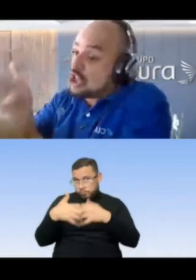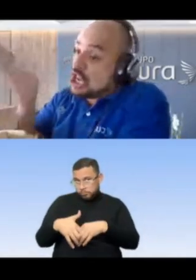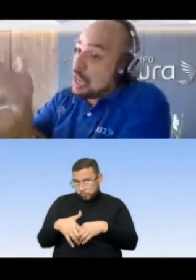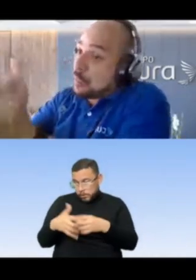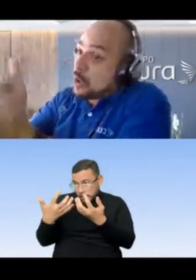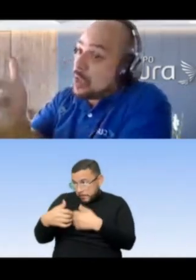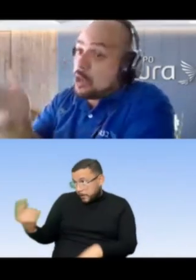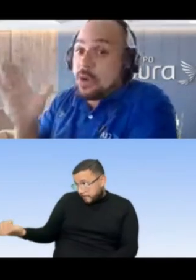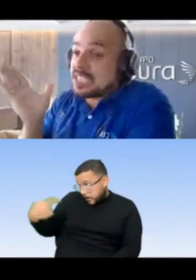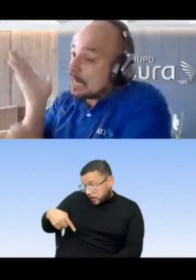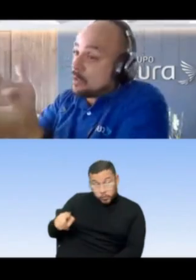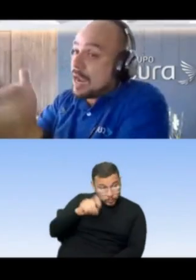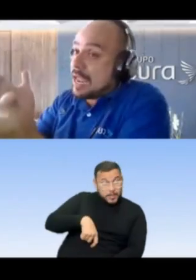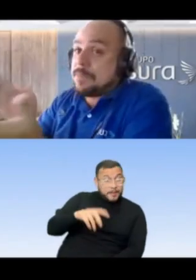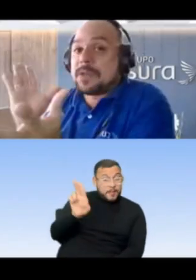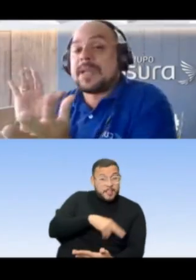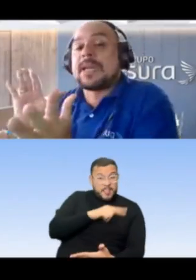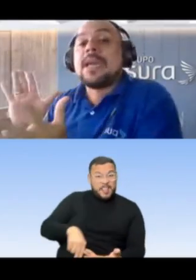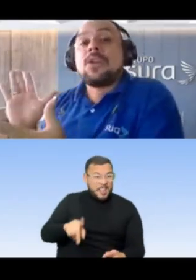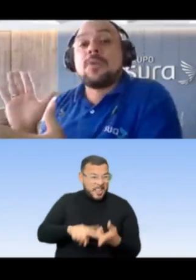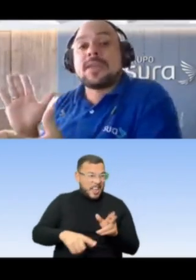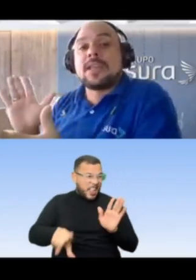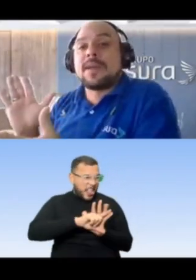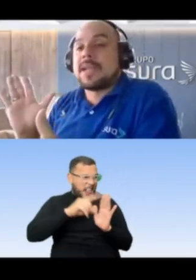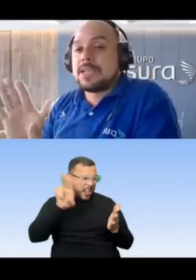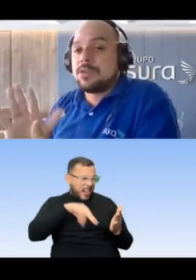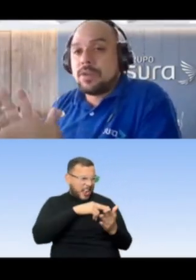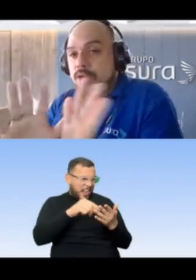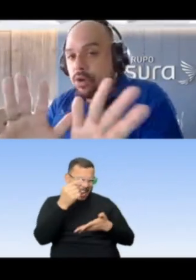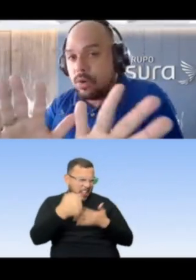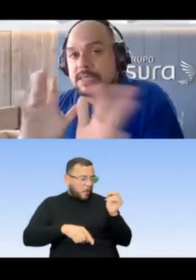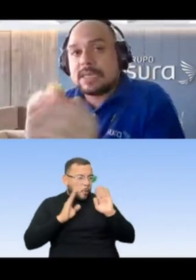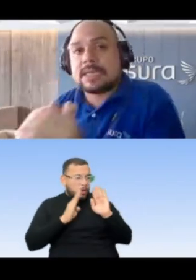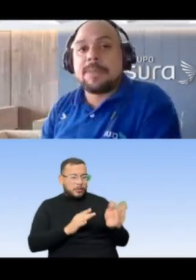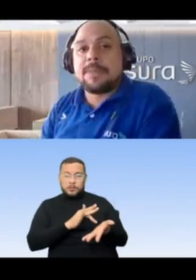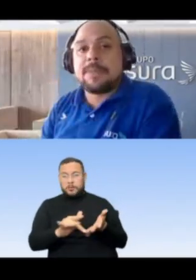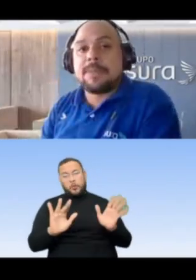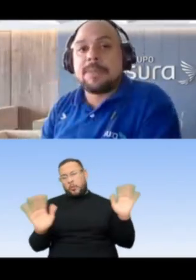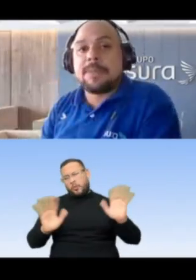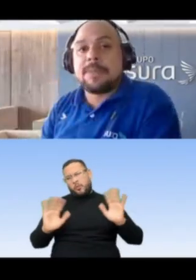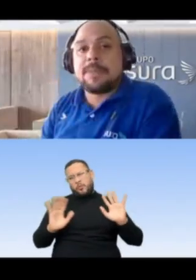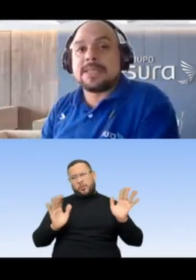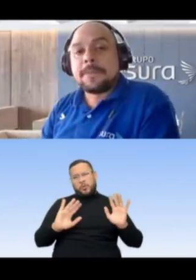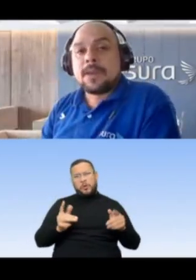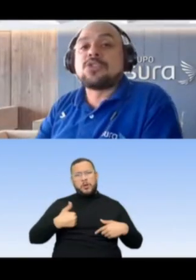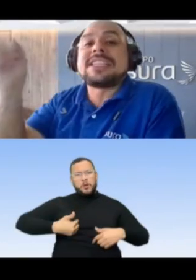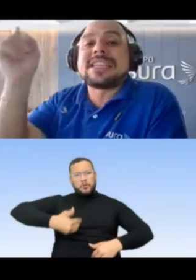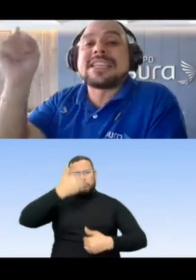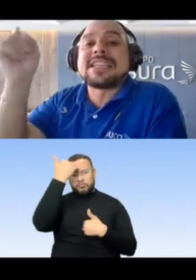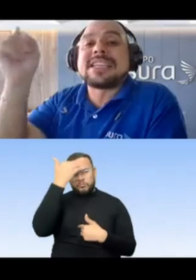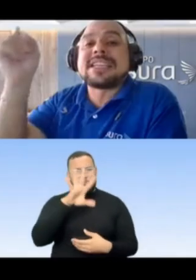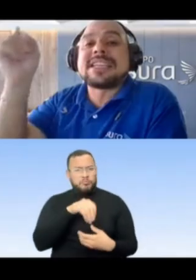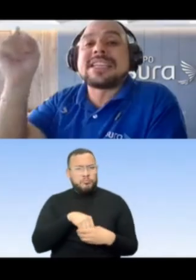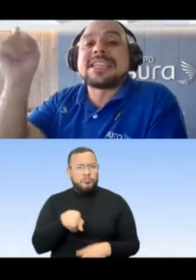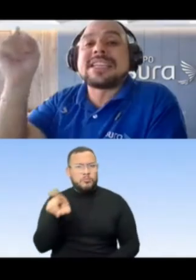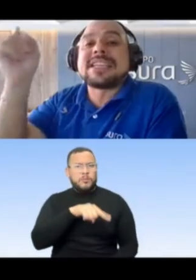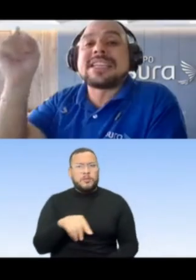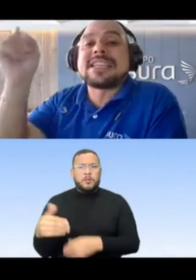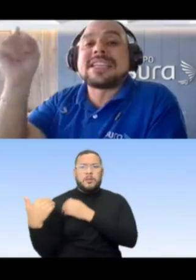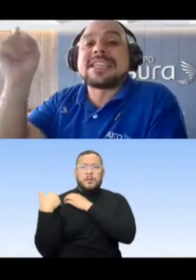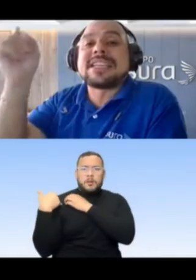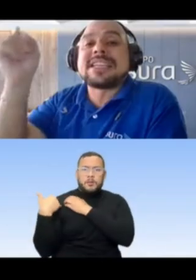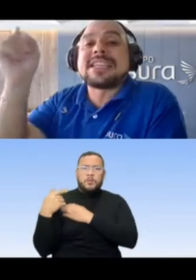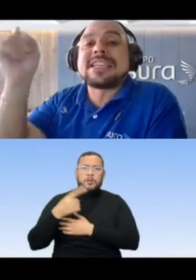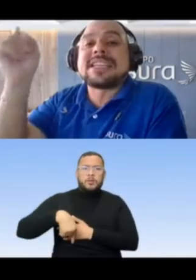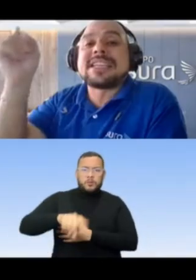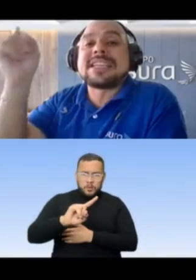a mandar y no le va a decir, es que usted tiene prohibido, le va a sacar una ley, pues, para que no me atienda emergencias. No, eso no lo va a hacer la empresa. Eso ya es